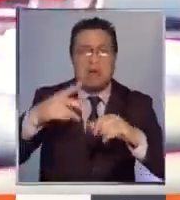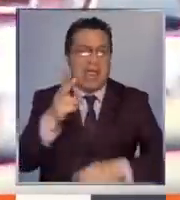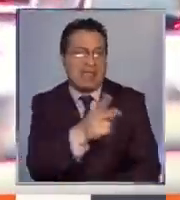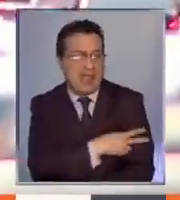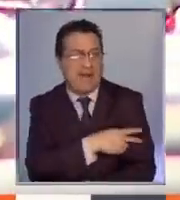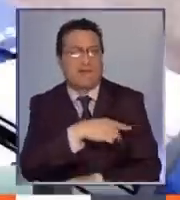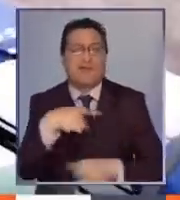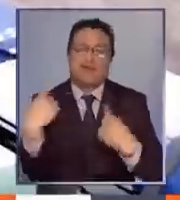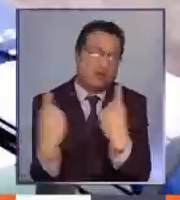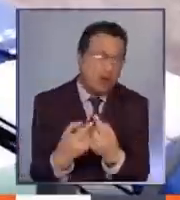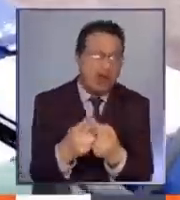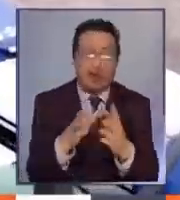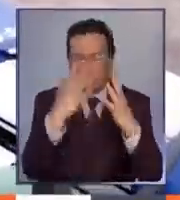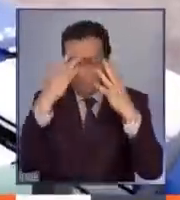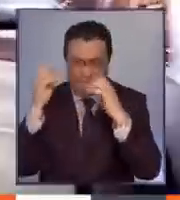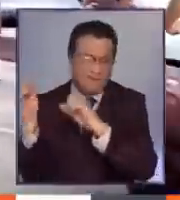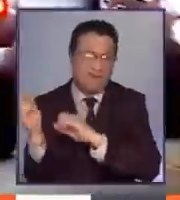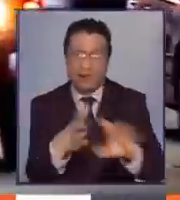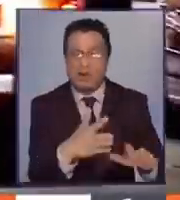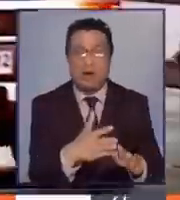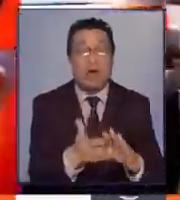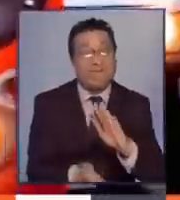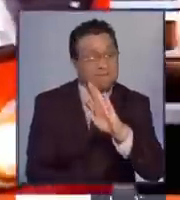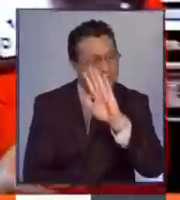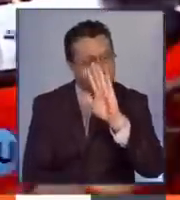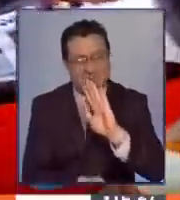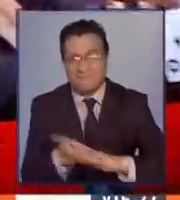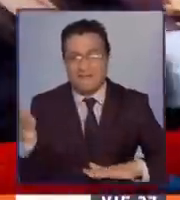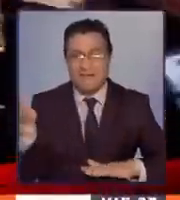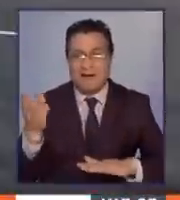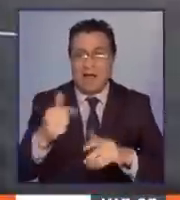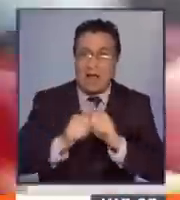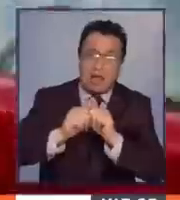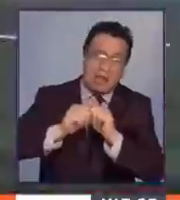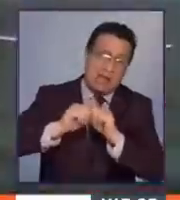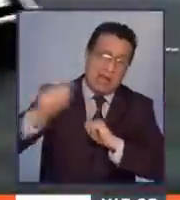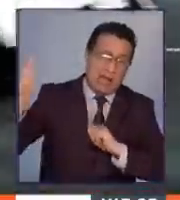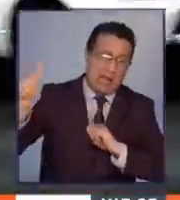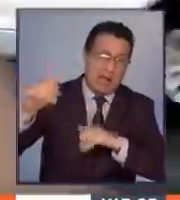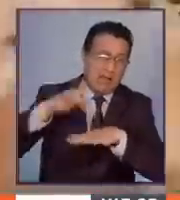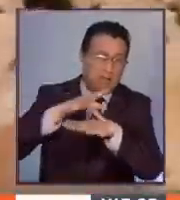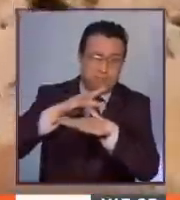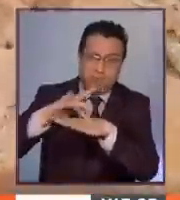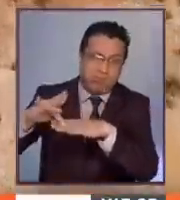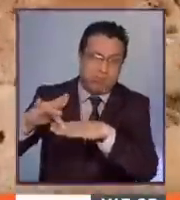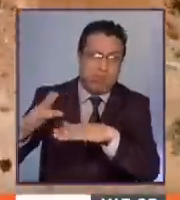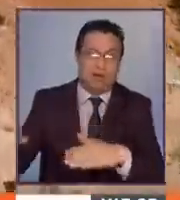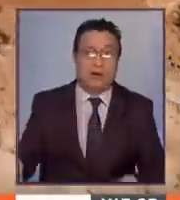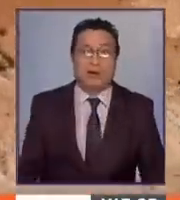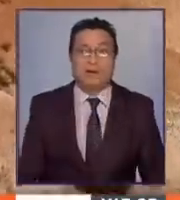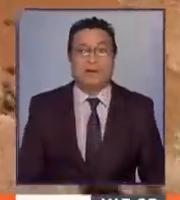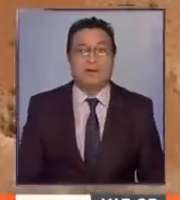y colegas, y se fuera literalmente a la cresta de la loma.